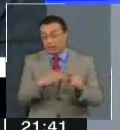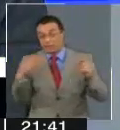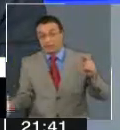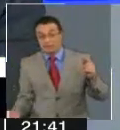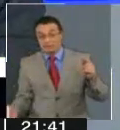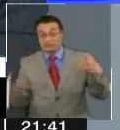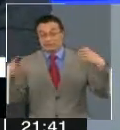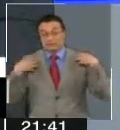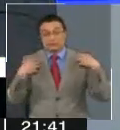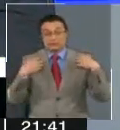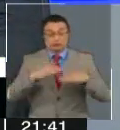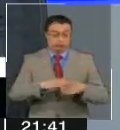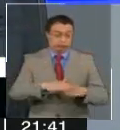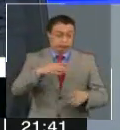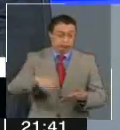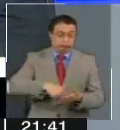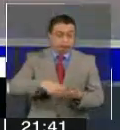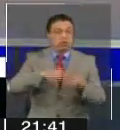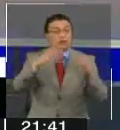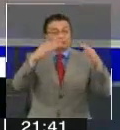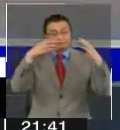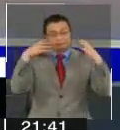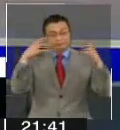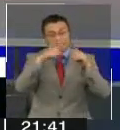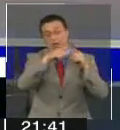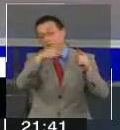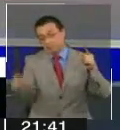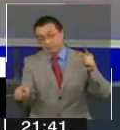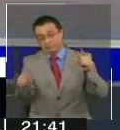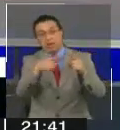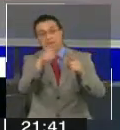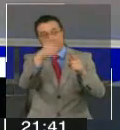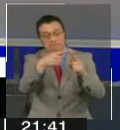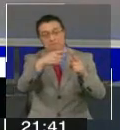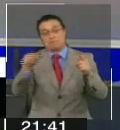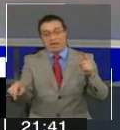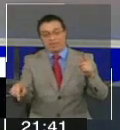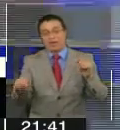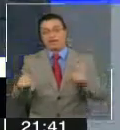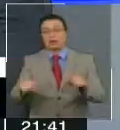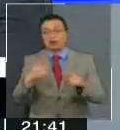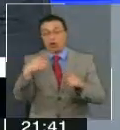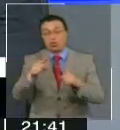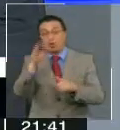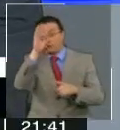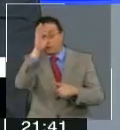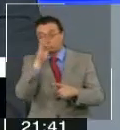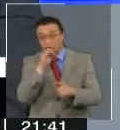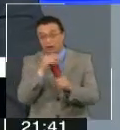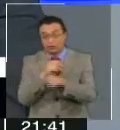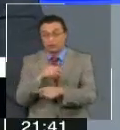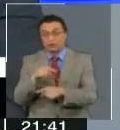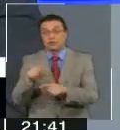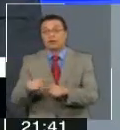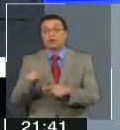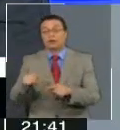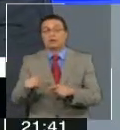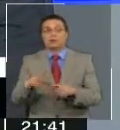delegado en funcionarios de la división. ¿También la había delegado en un funcionario? Sí, ¿en porque el mismo, esta no? delegación